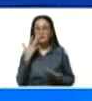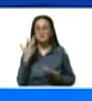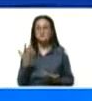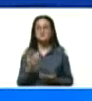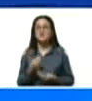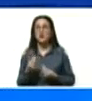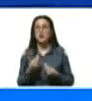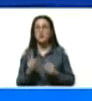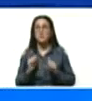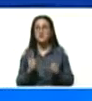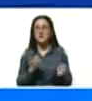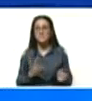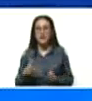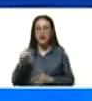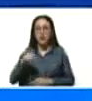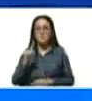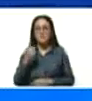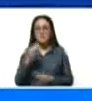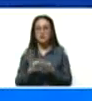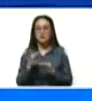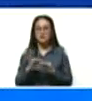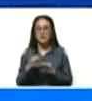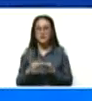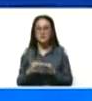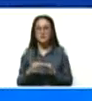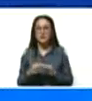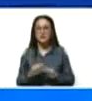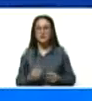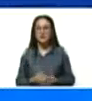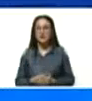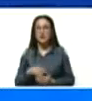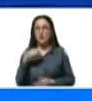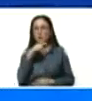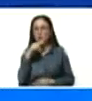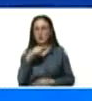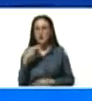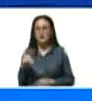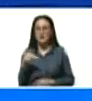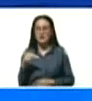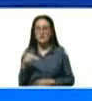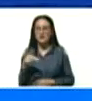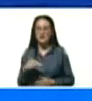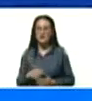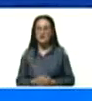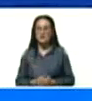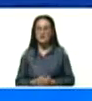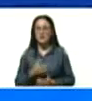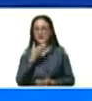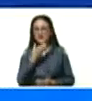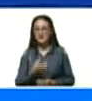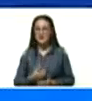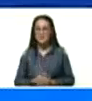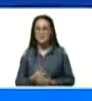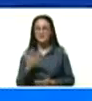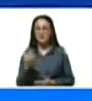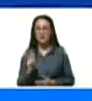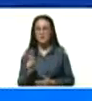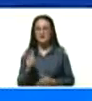cómo arranca este plan hoy, primero de septiembre. Septiembre, octubre, noviembre, diciembre, 5 meses